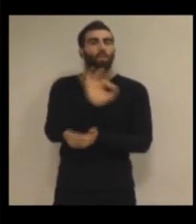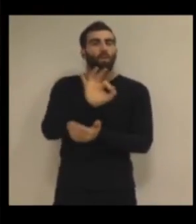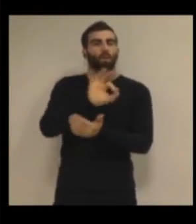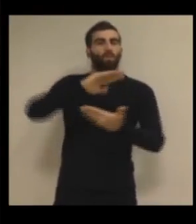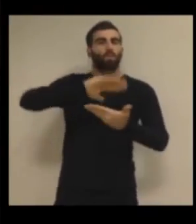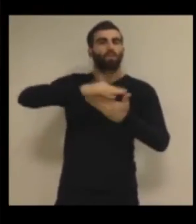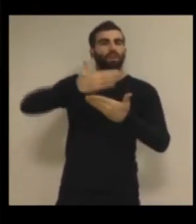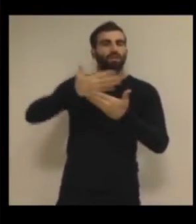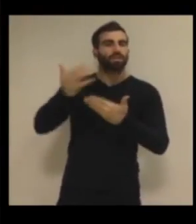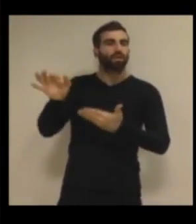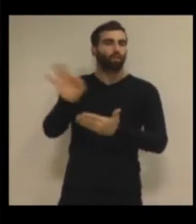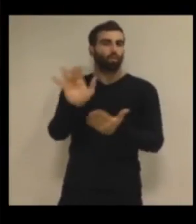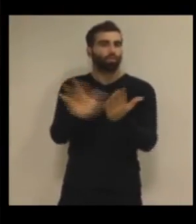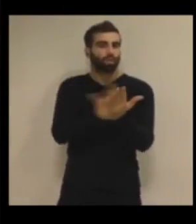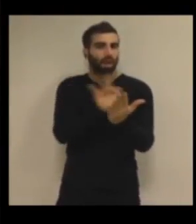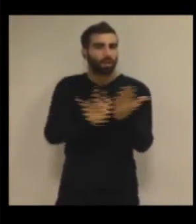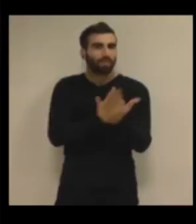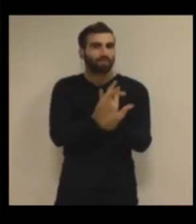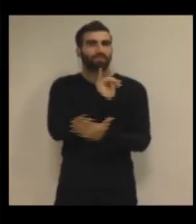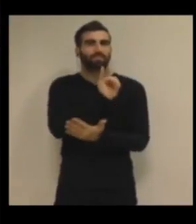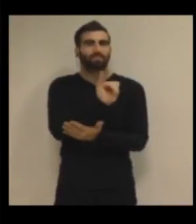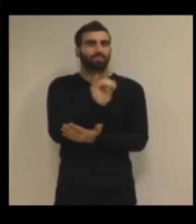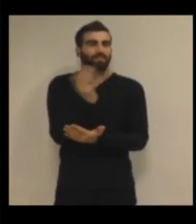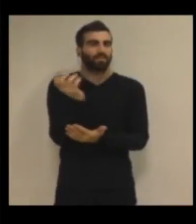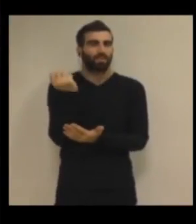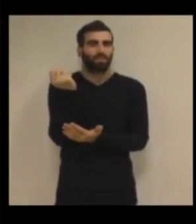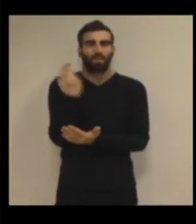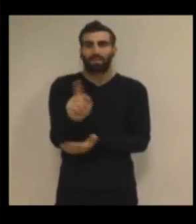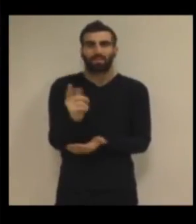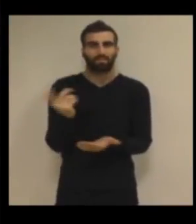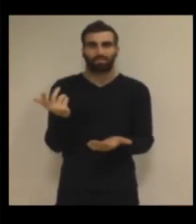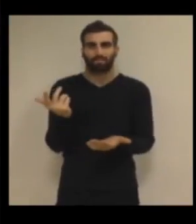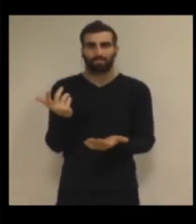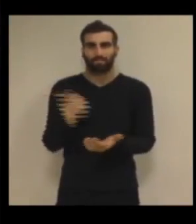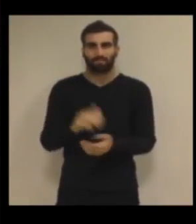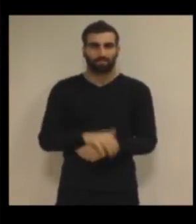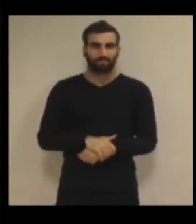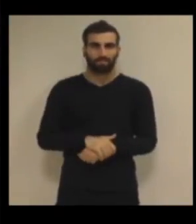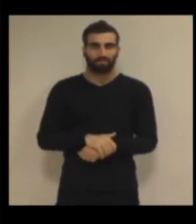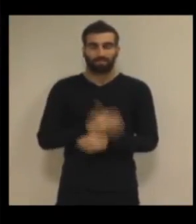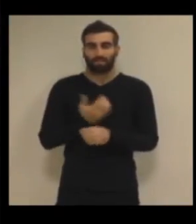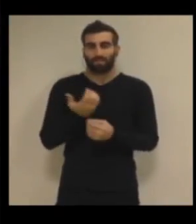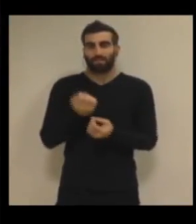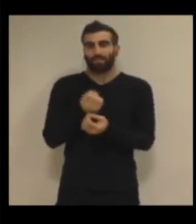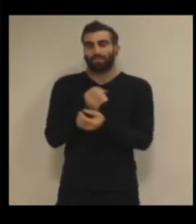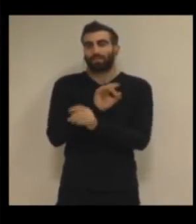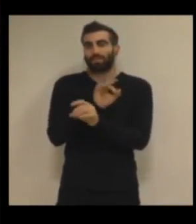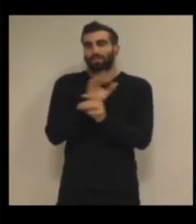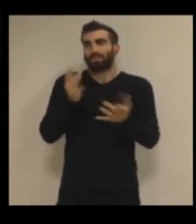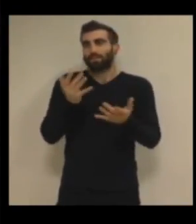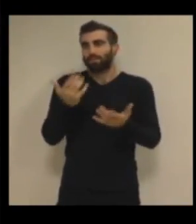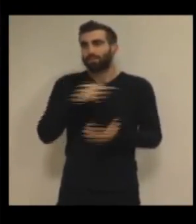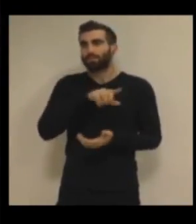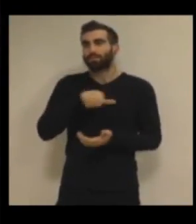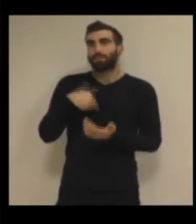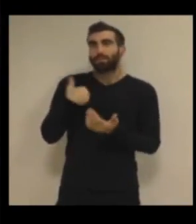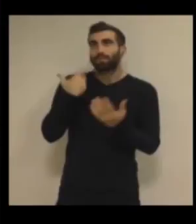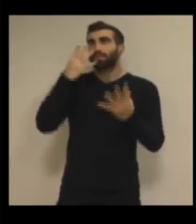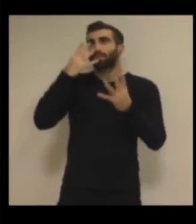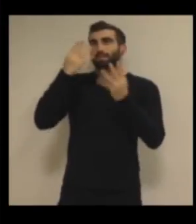portátil, tablet, lo que queráis, que no lo puede utilizar. Y entonces, claro, la universidad